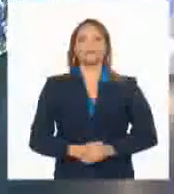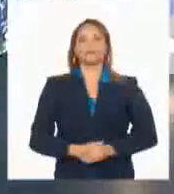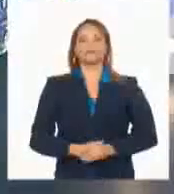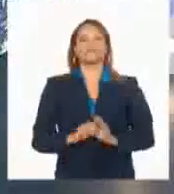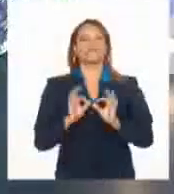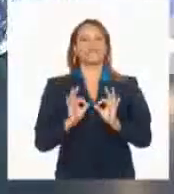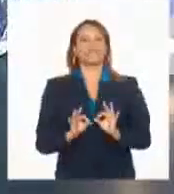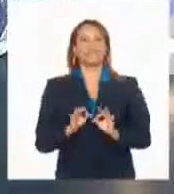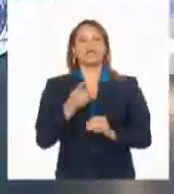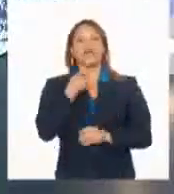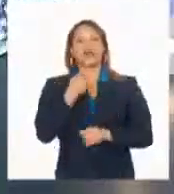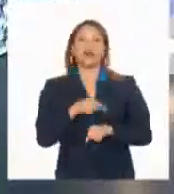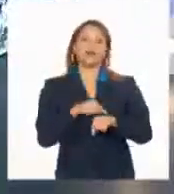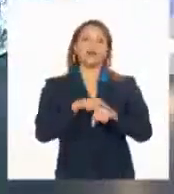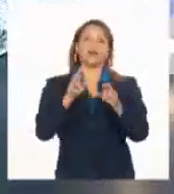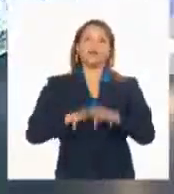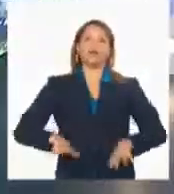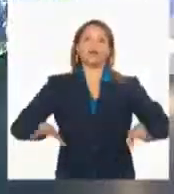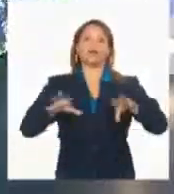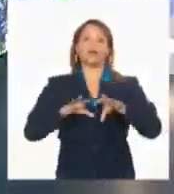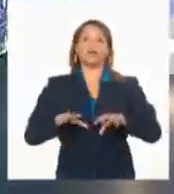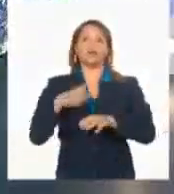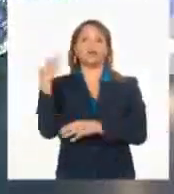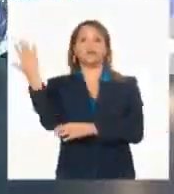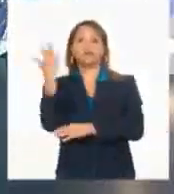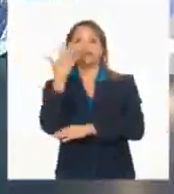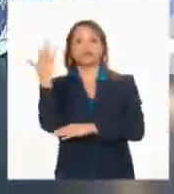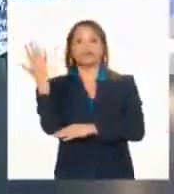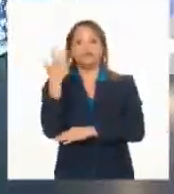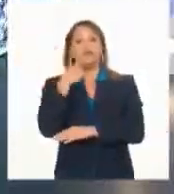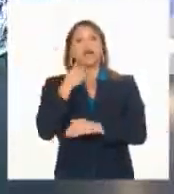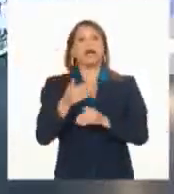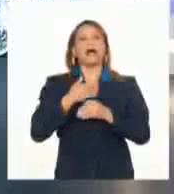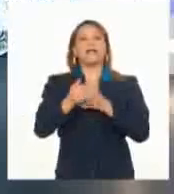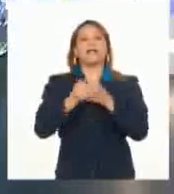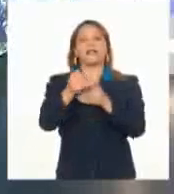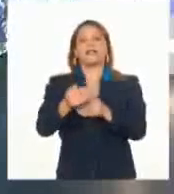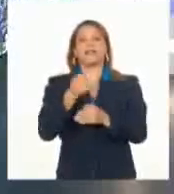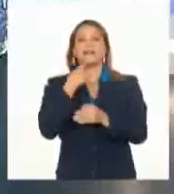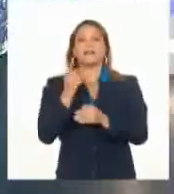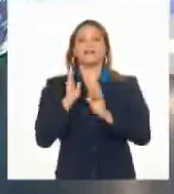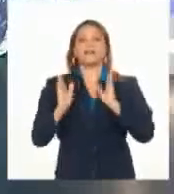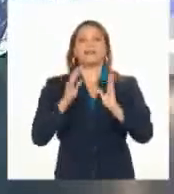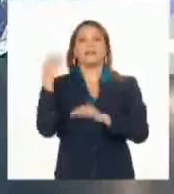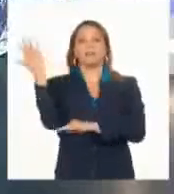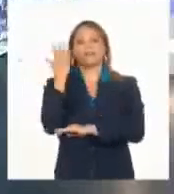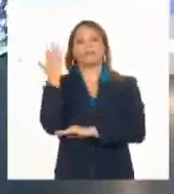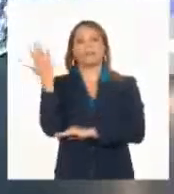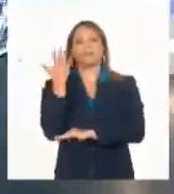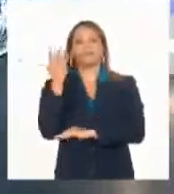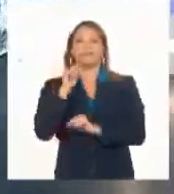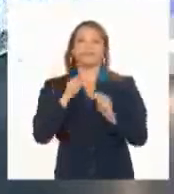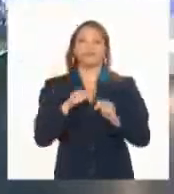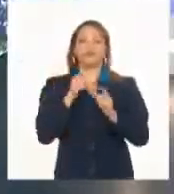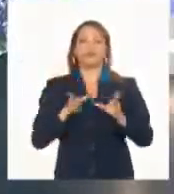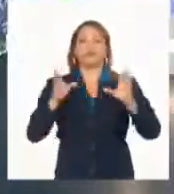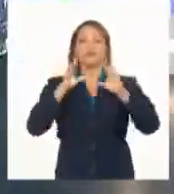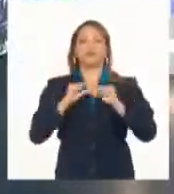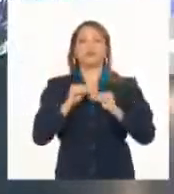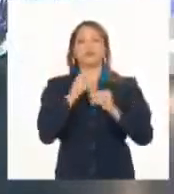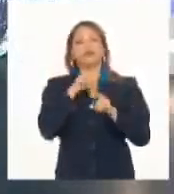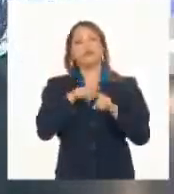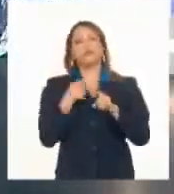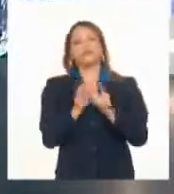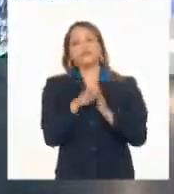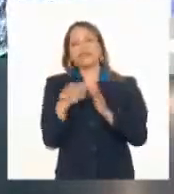Así es, dada la actual situación hidrometeorológica, adelantamos el segmento de la meteorología en la emisión estelar. Por eso a mi lado